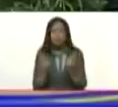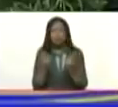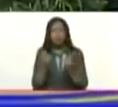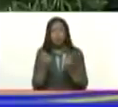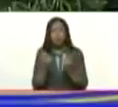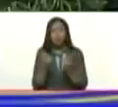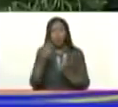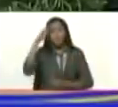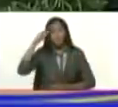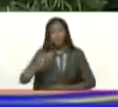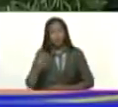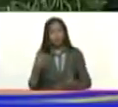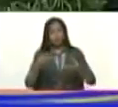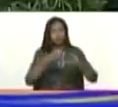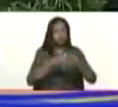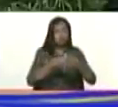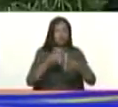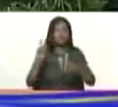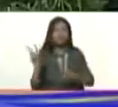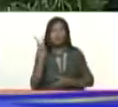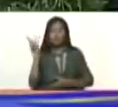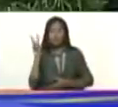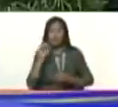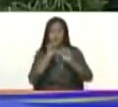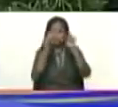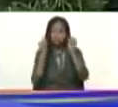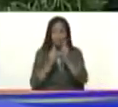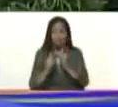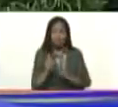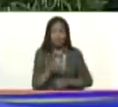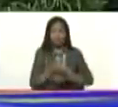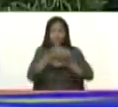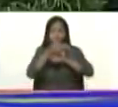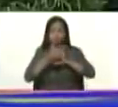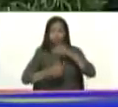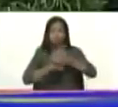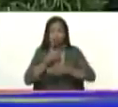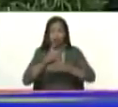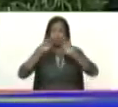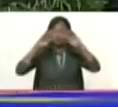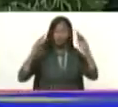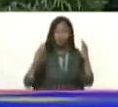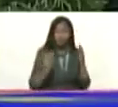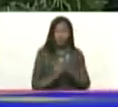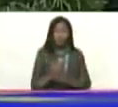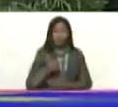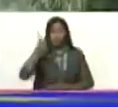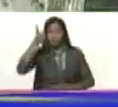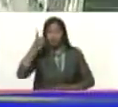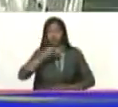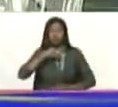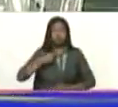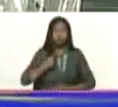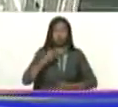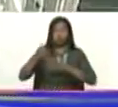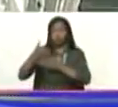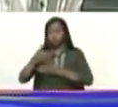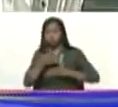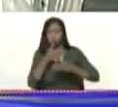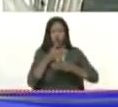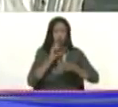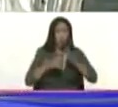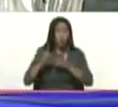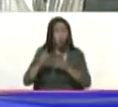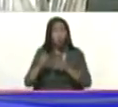militares, y Venezuela tiene un sistema de armas de lo más avanzado del mundo. Estuvimos conversando con el